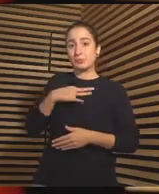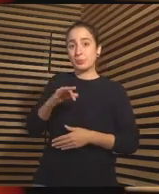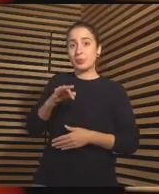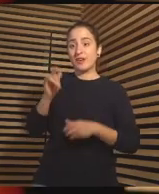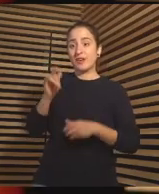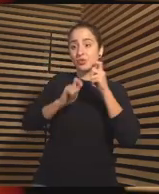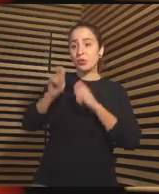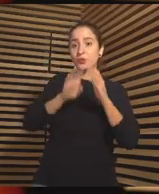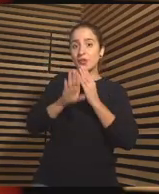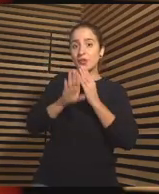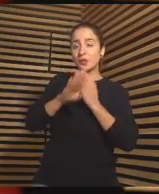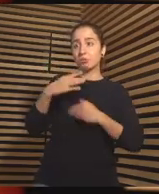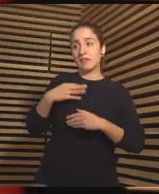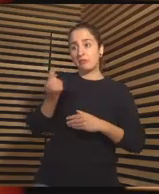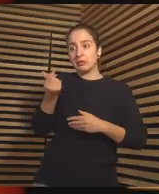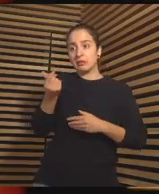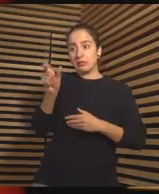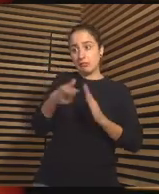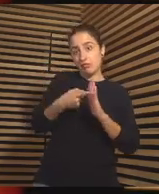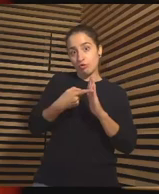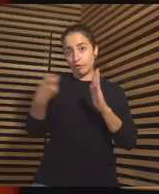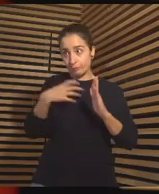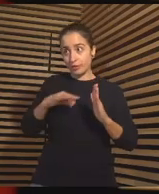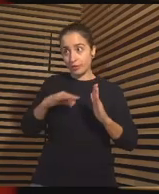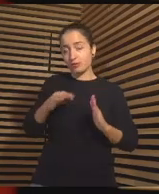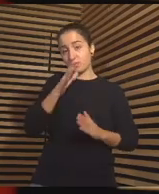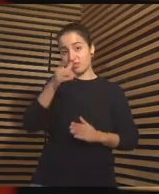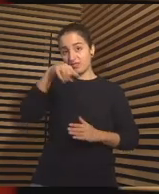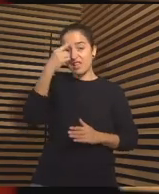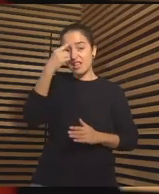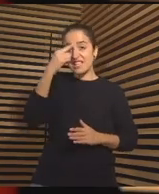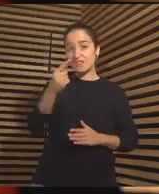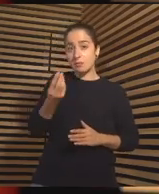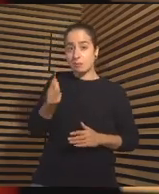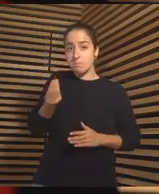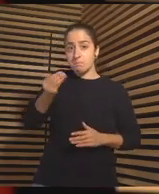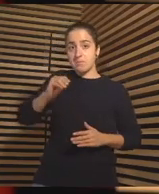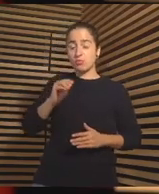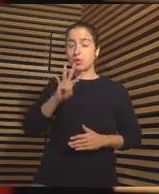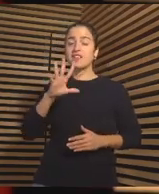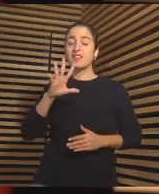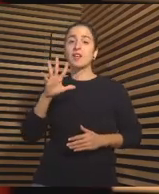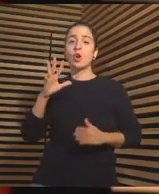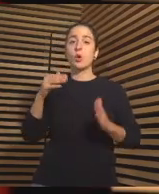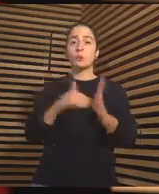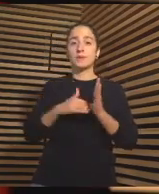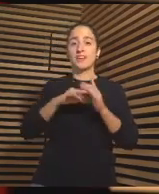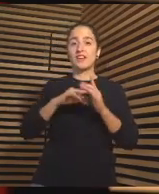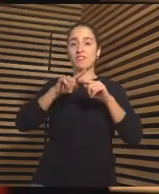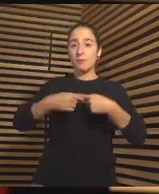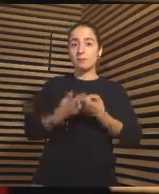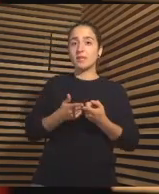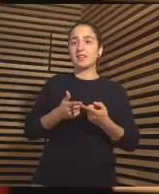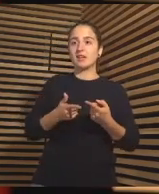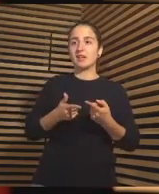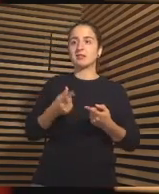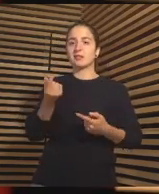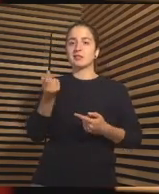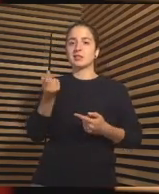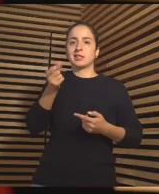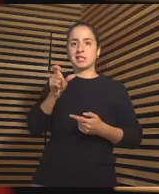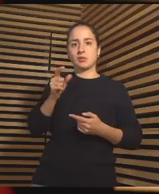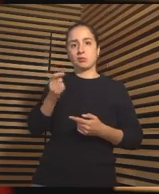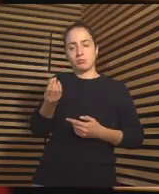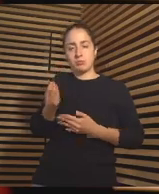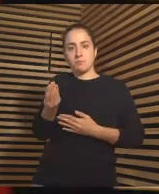vecinales, que, como sabéis, han alimentado a más de 45.000 familias en los peores momentos de la crisis. Y la respuesta